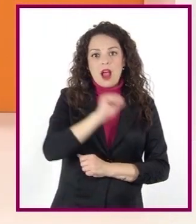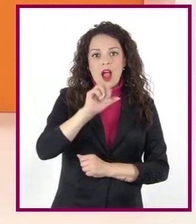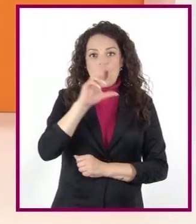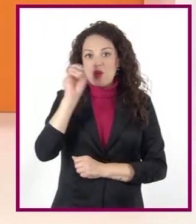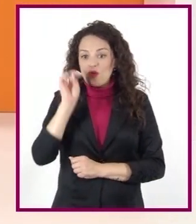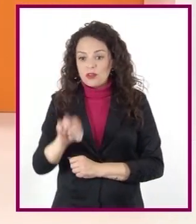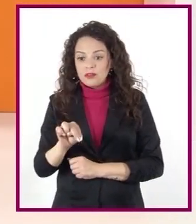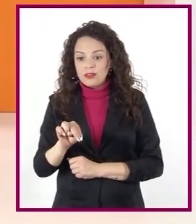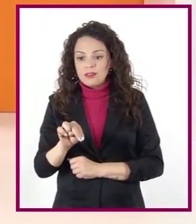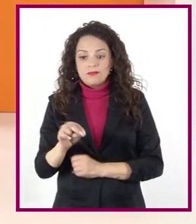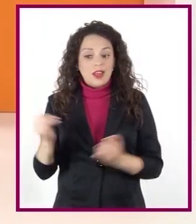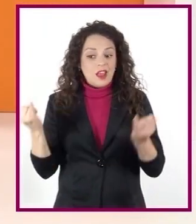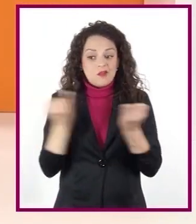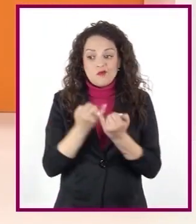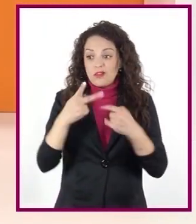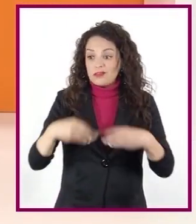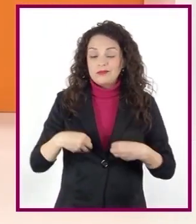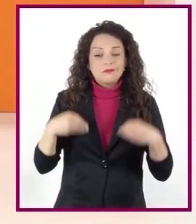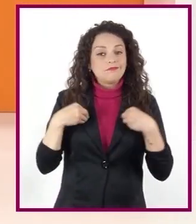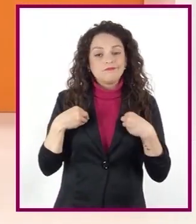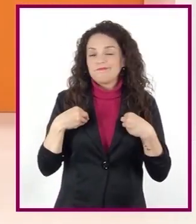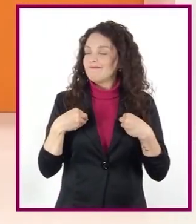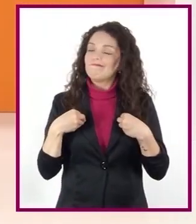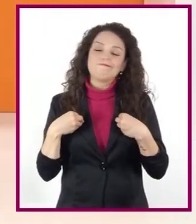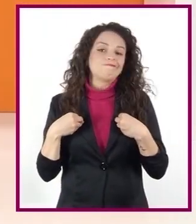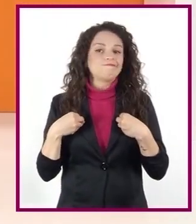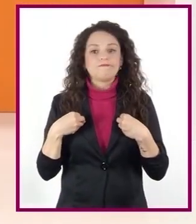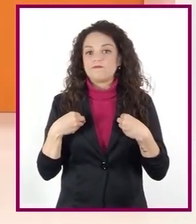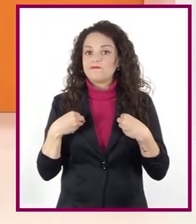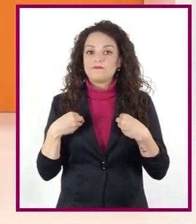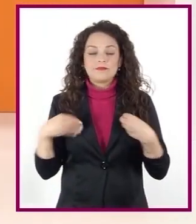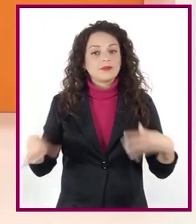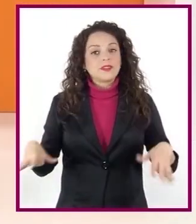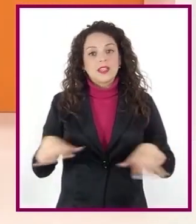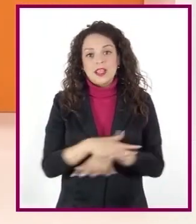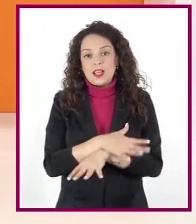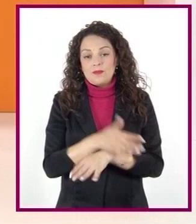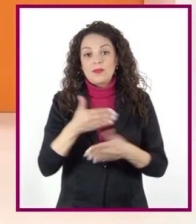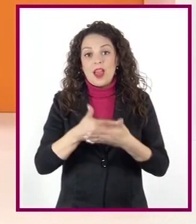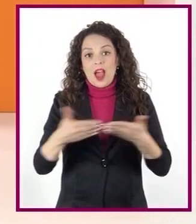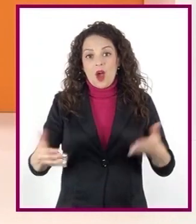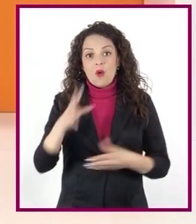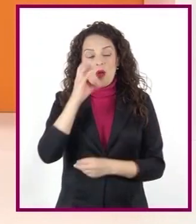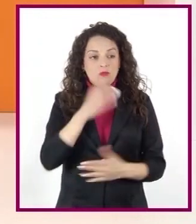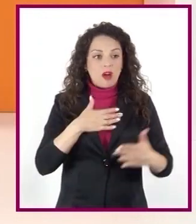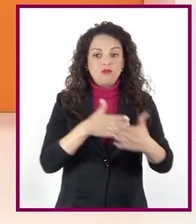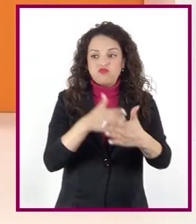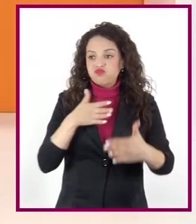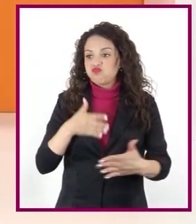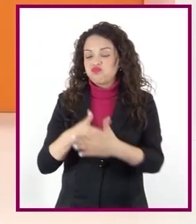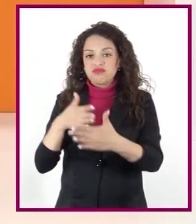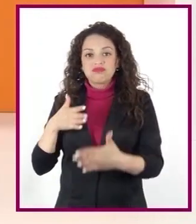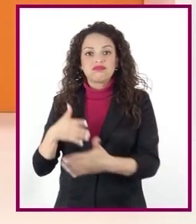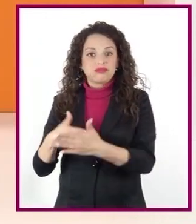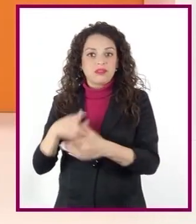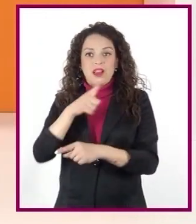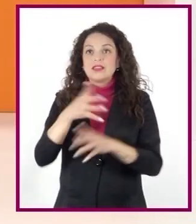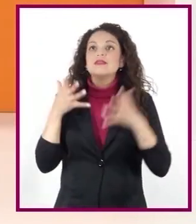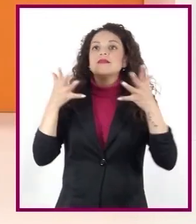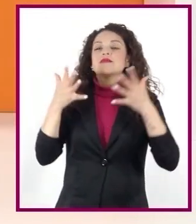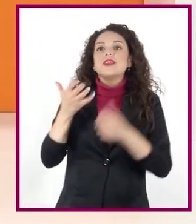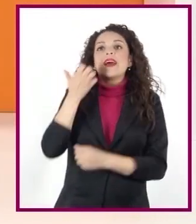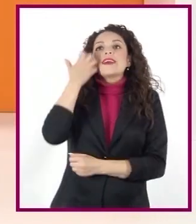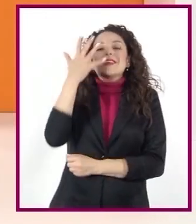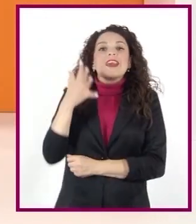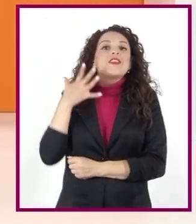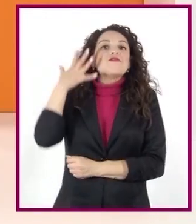cosas ya no serían iguales. Ahora tendría impedimentos para realizar sus sueños y anhelos, o